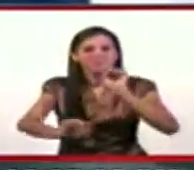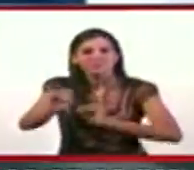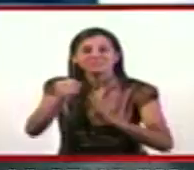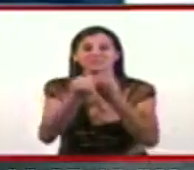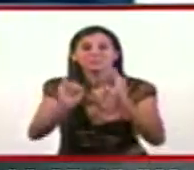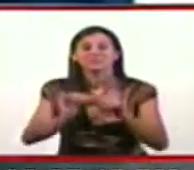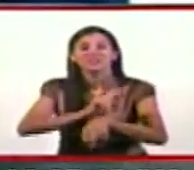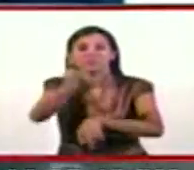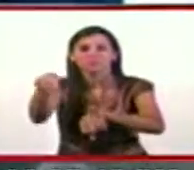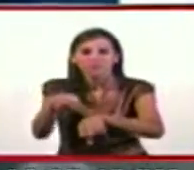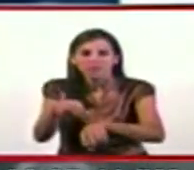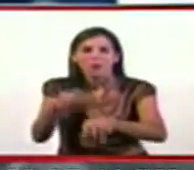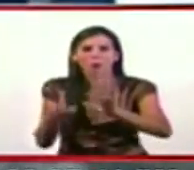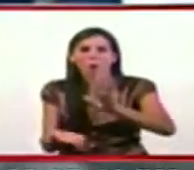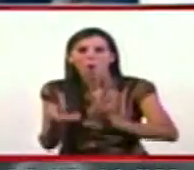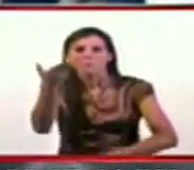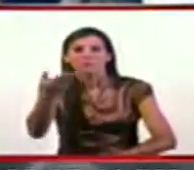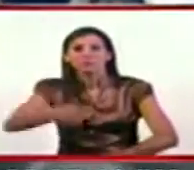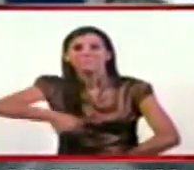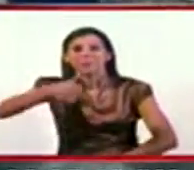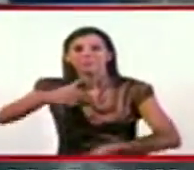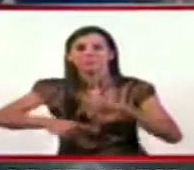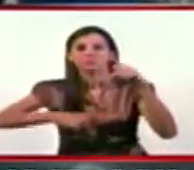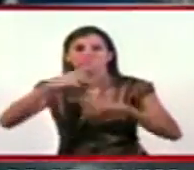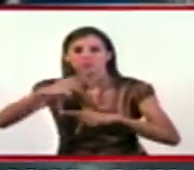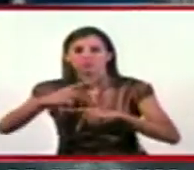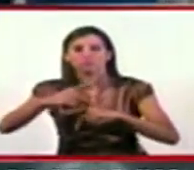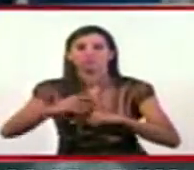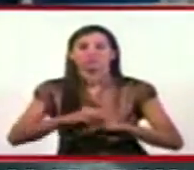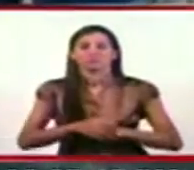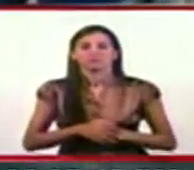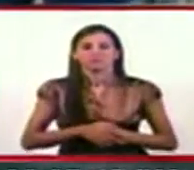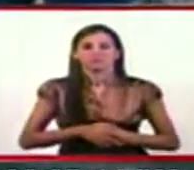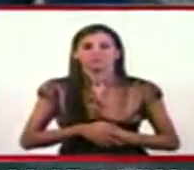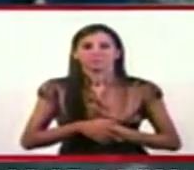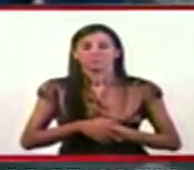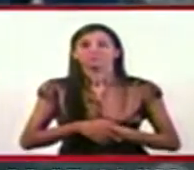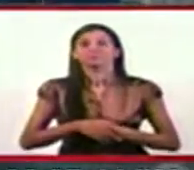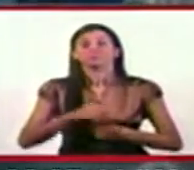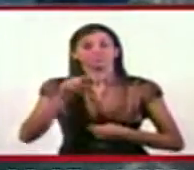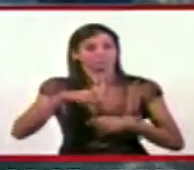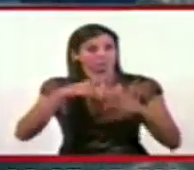nacional, de aumento de la producción y productividad de los cultivos, y por supuesto